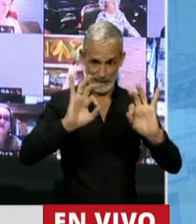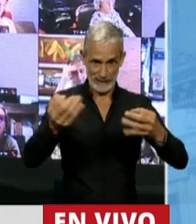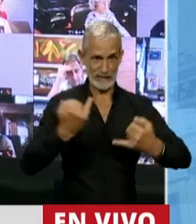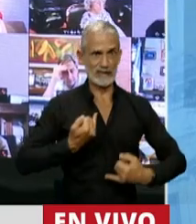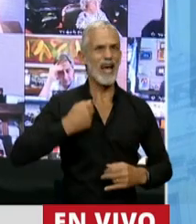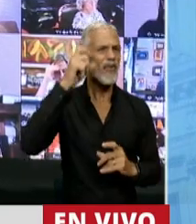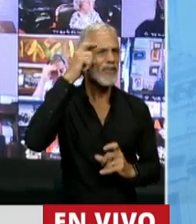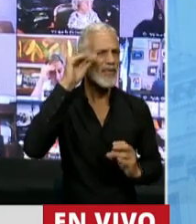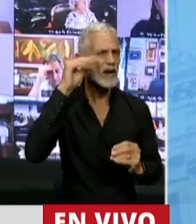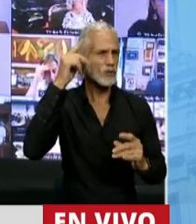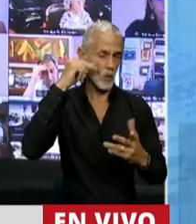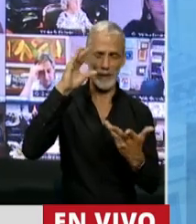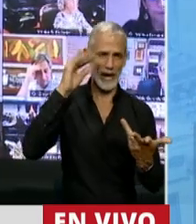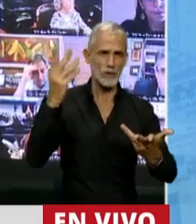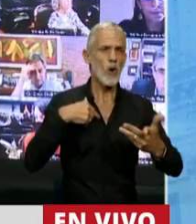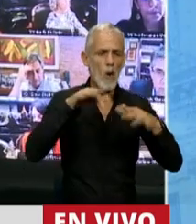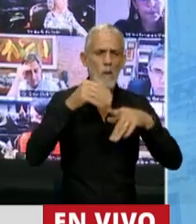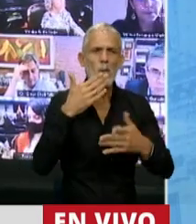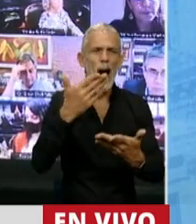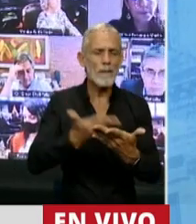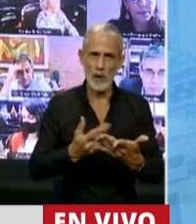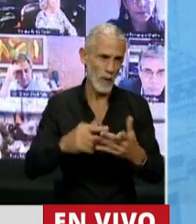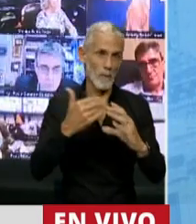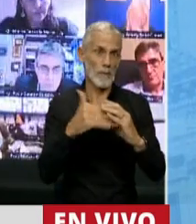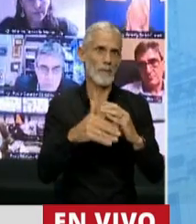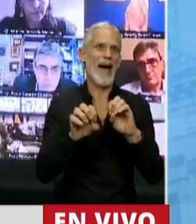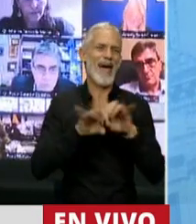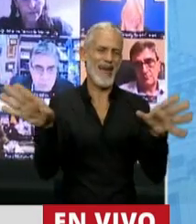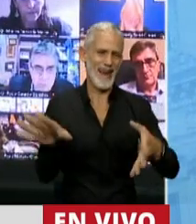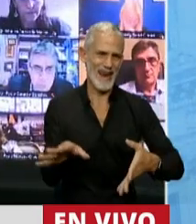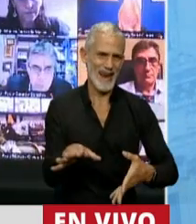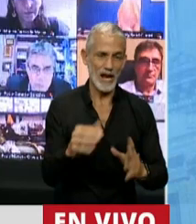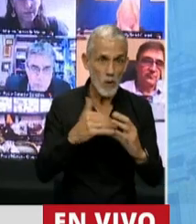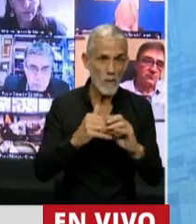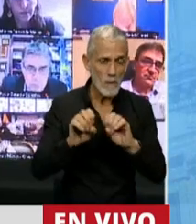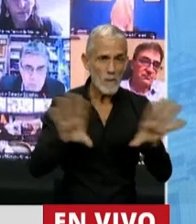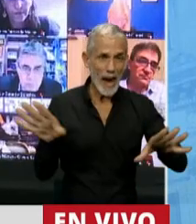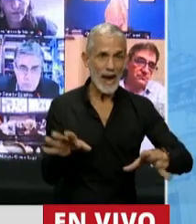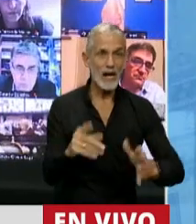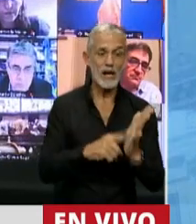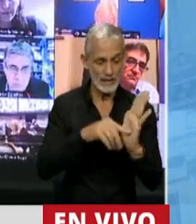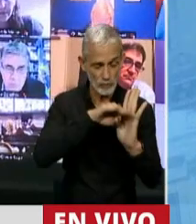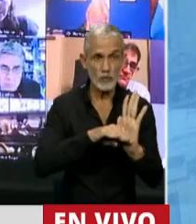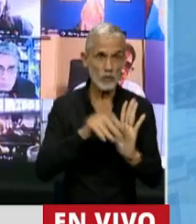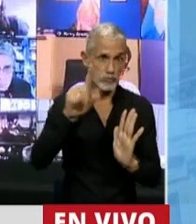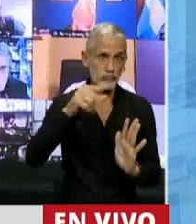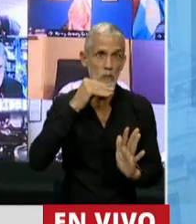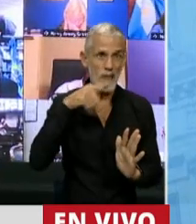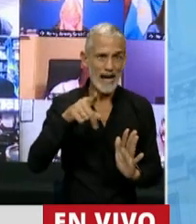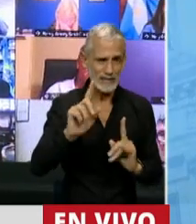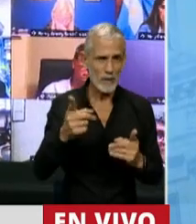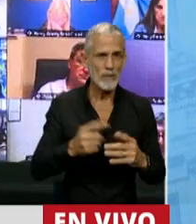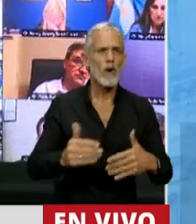a las 10, y no es un papel escrito, se hace por mail, como se dispuso a través de una resolución suya, que